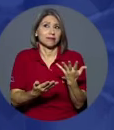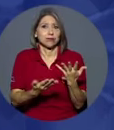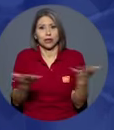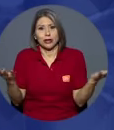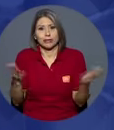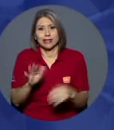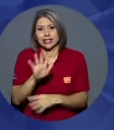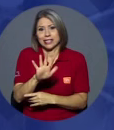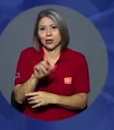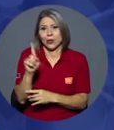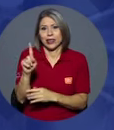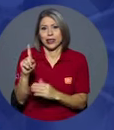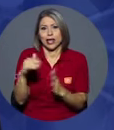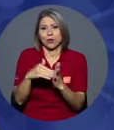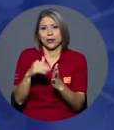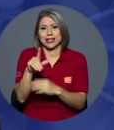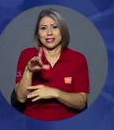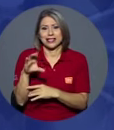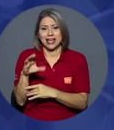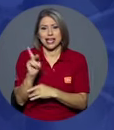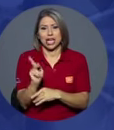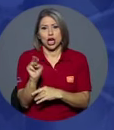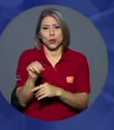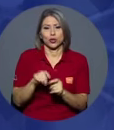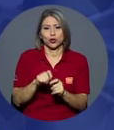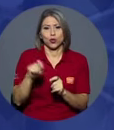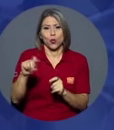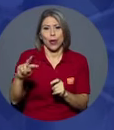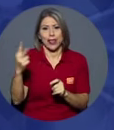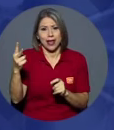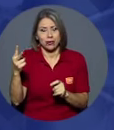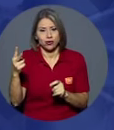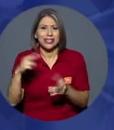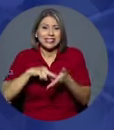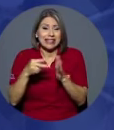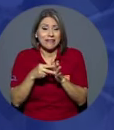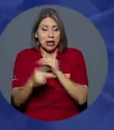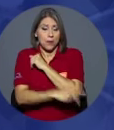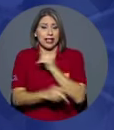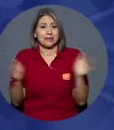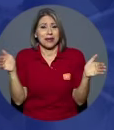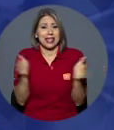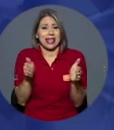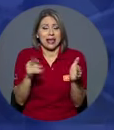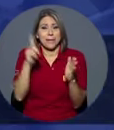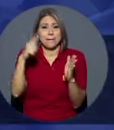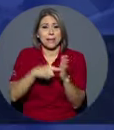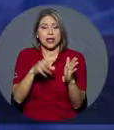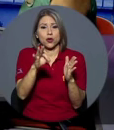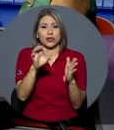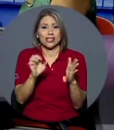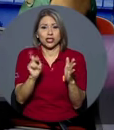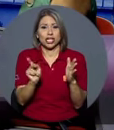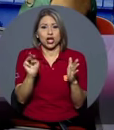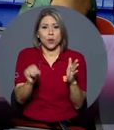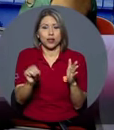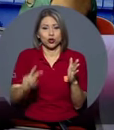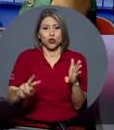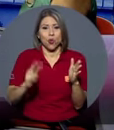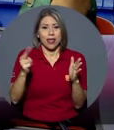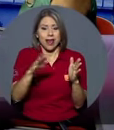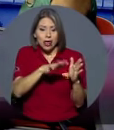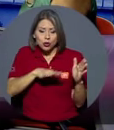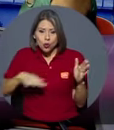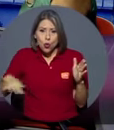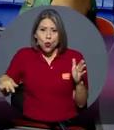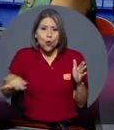hablando 51.100 kilómetros cuadrados, entonces estamos en un área bastante pequeña, son 1.900 kilómetros cuadrados lo que se definió como gran